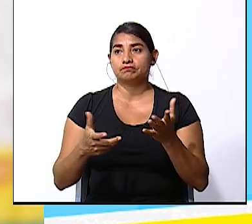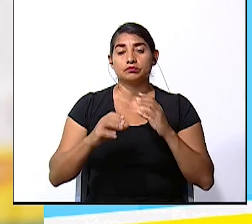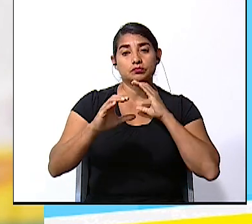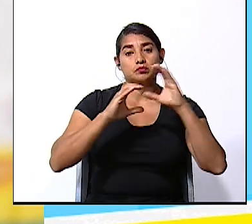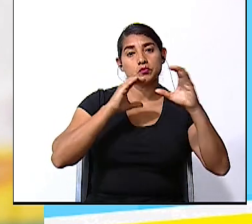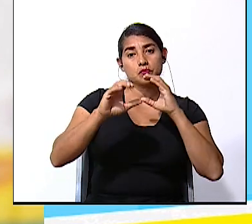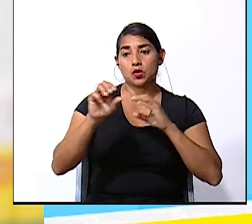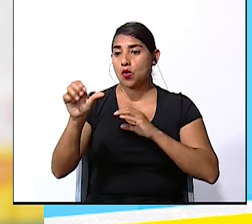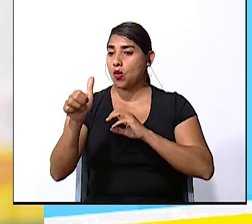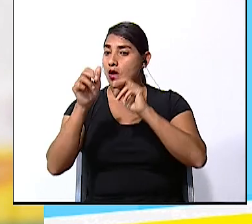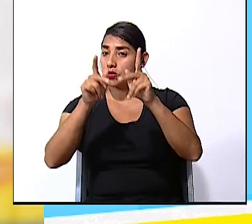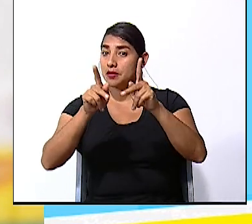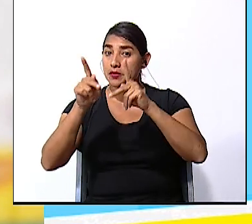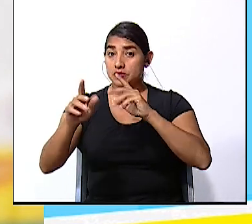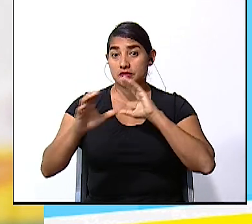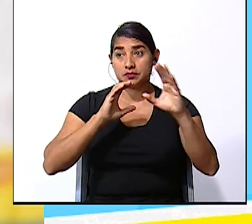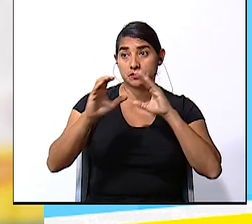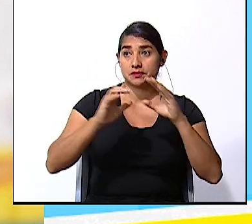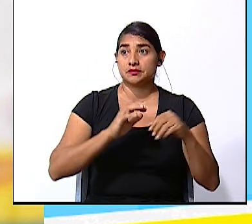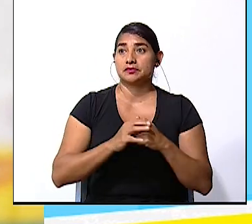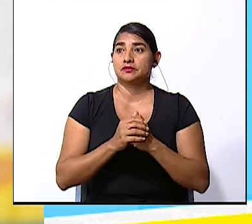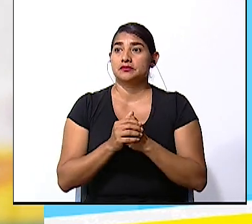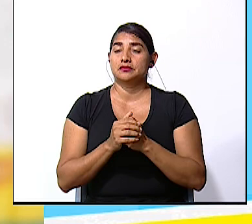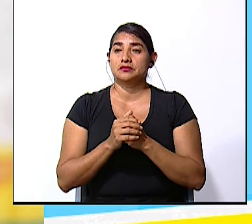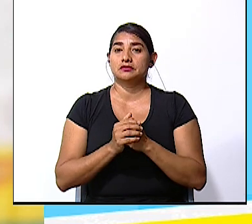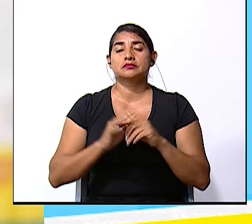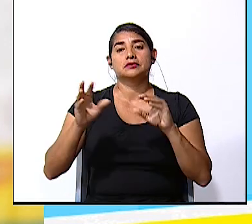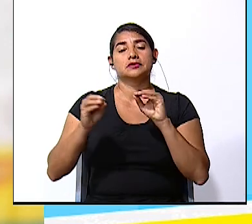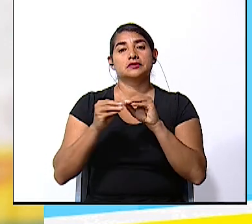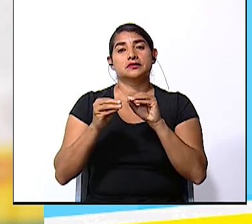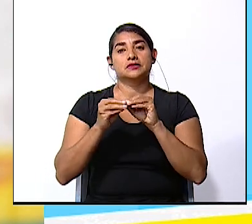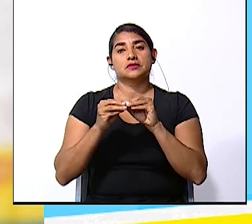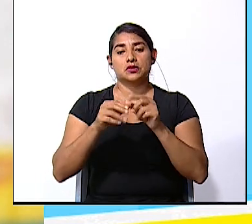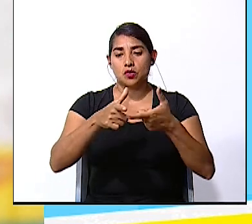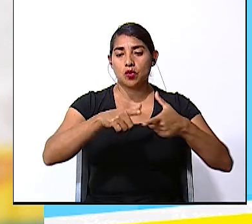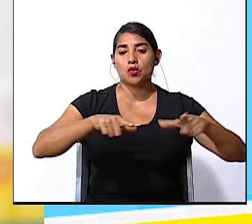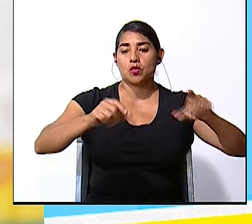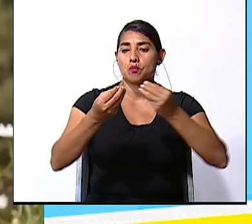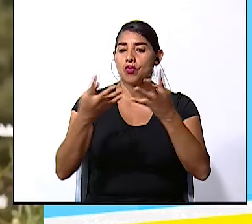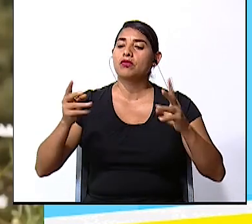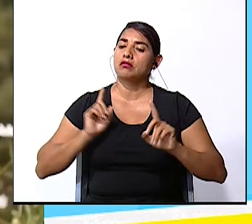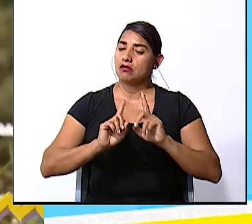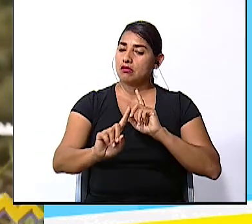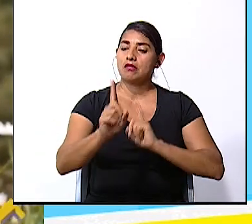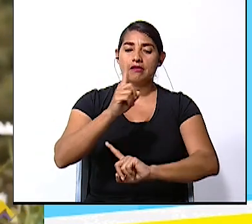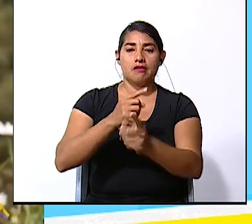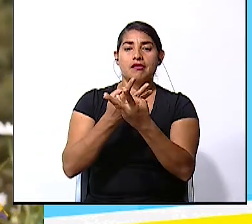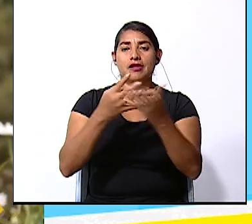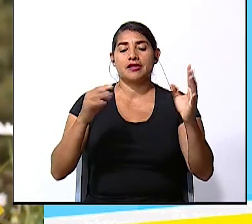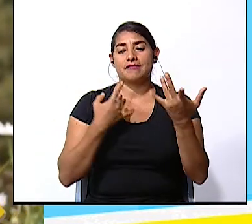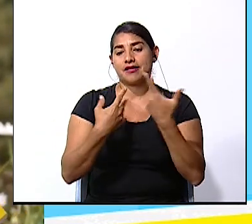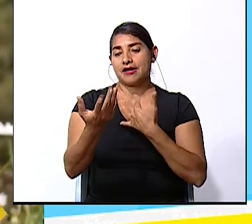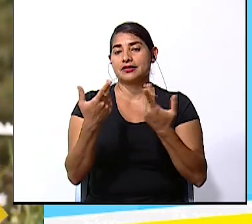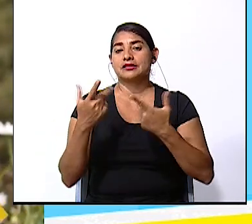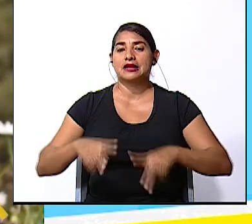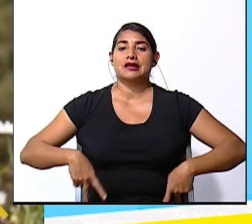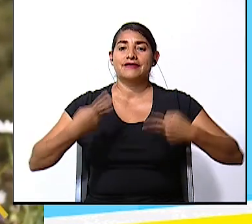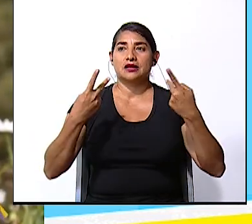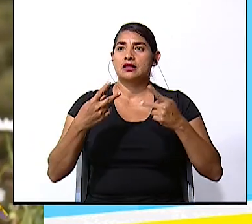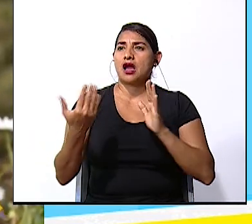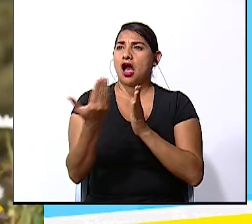comunicarse con las demás personas y estar en los espacios públicos. Libertad es vivir sin